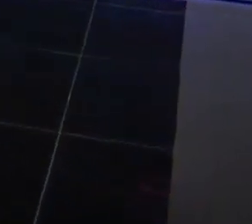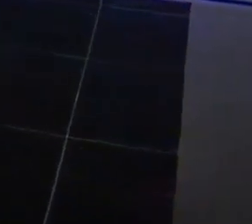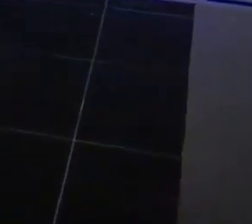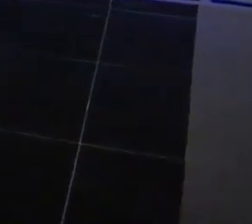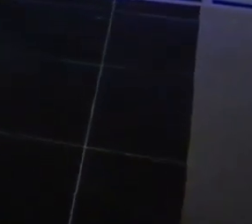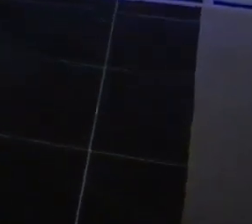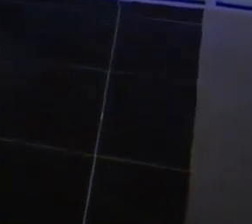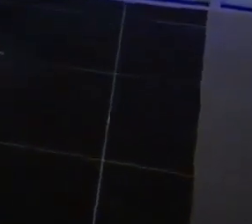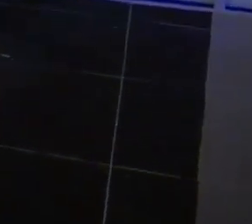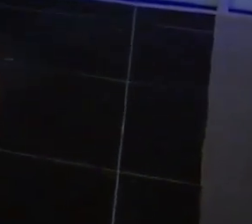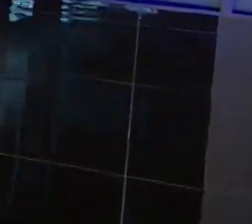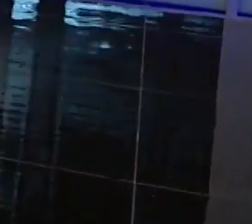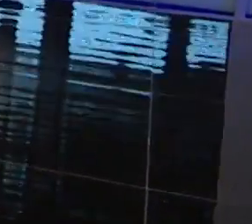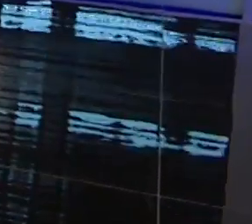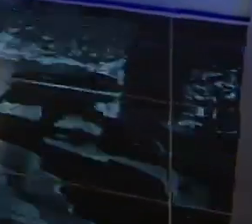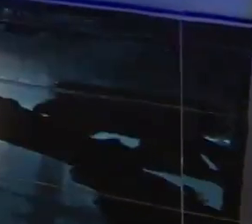Nunca vi